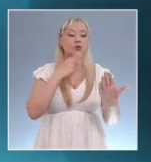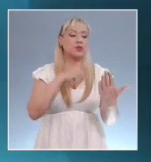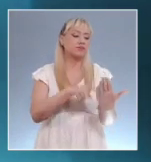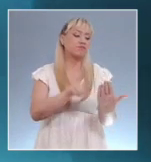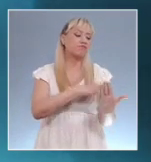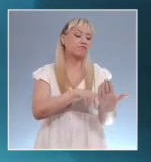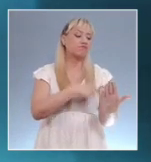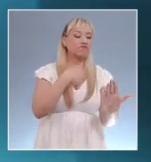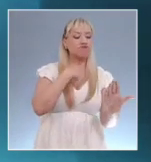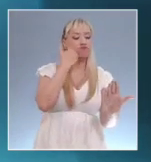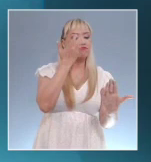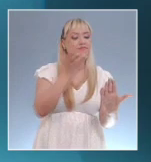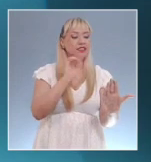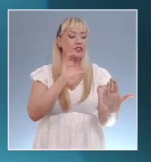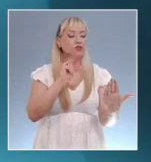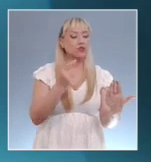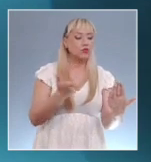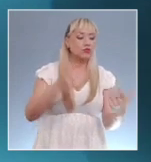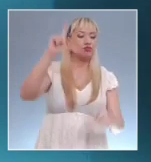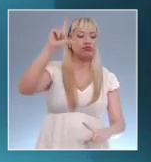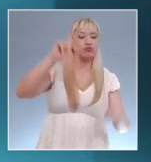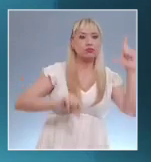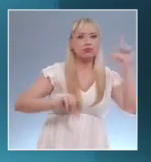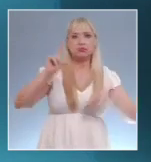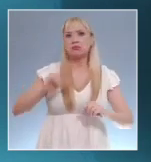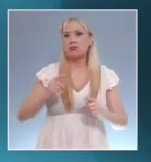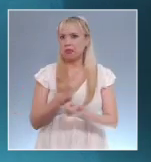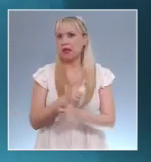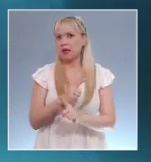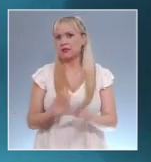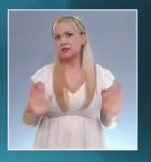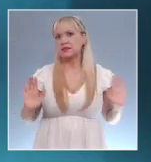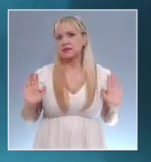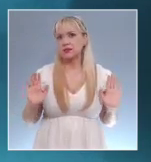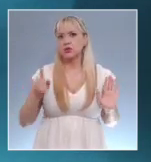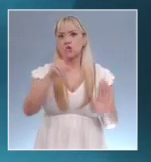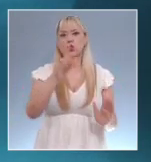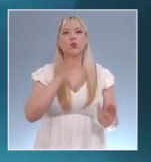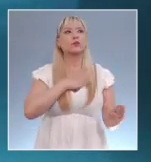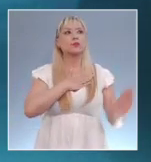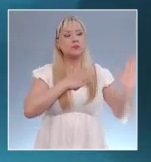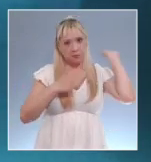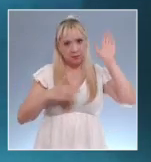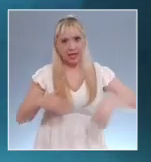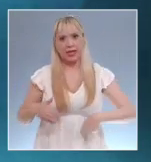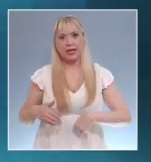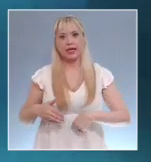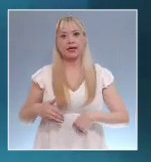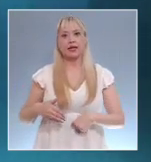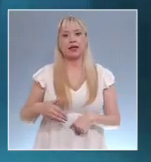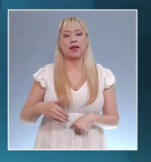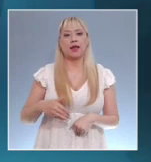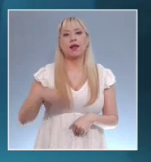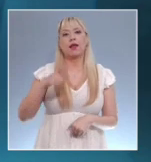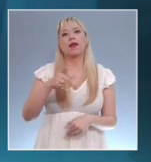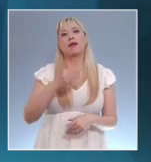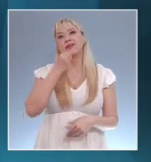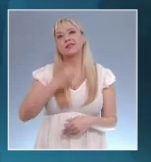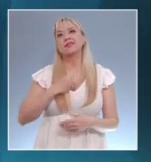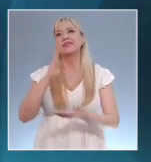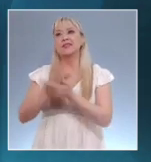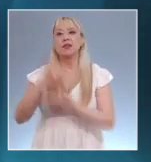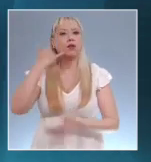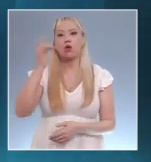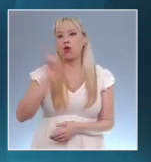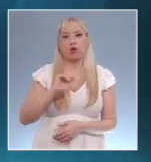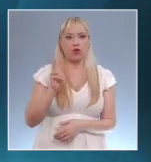queriendo consumir el taxi, pero ahora ya lo quieres llamar. Ya no solo querías ir al sitio o llamar al sitio, ya lo quieres tener en algo